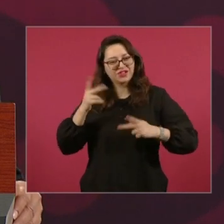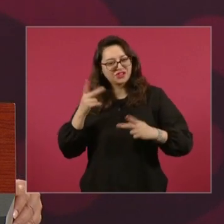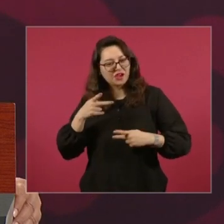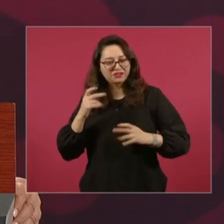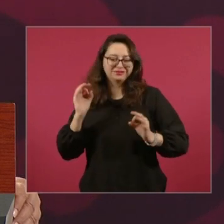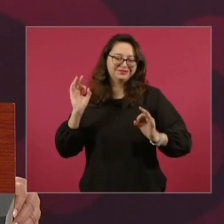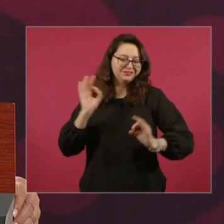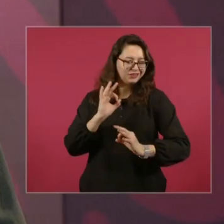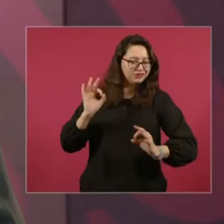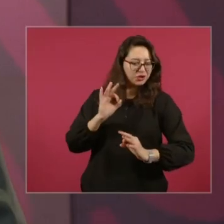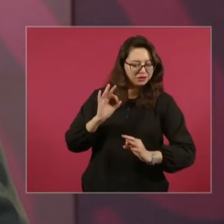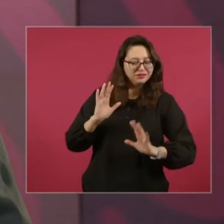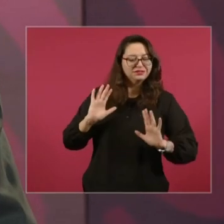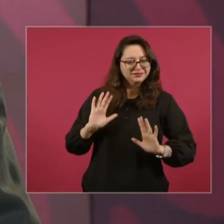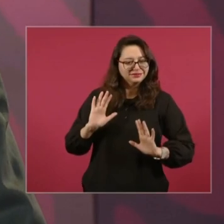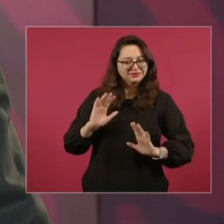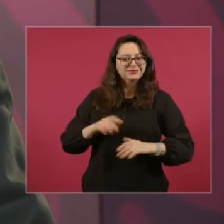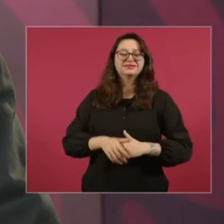Entonces,